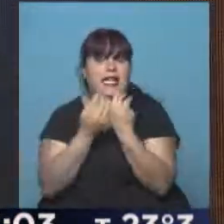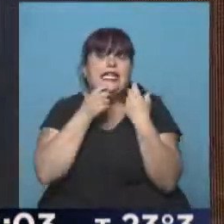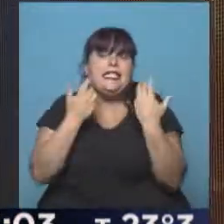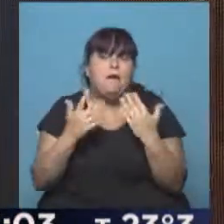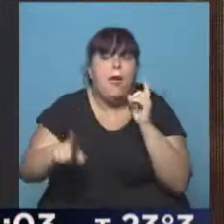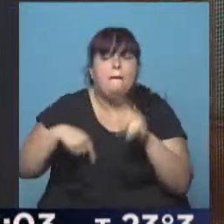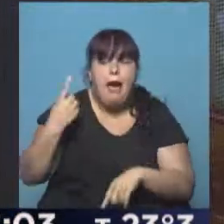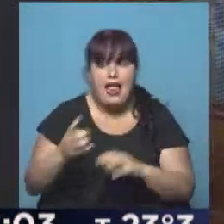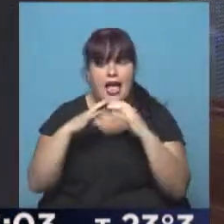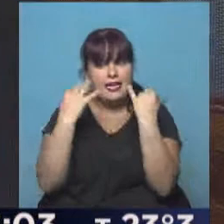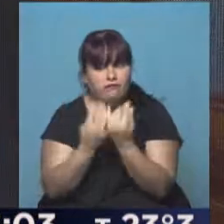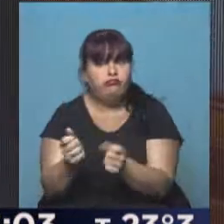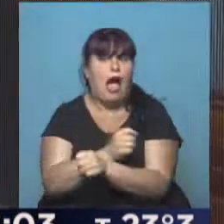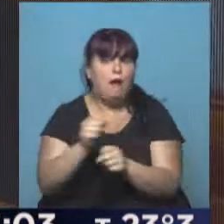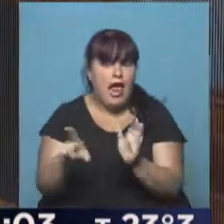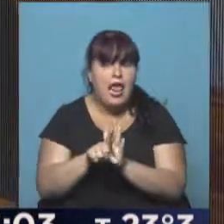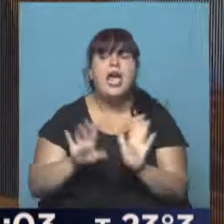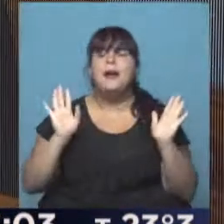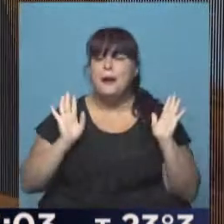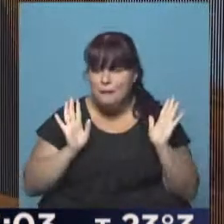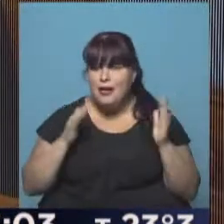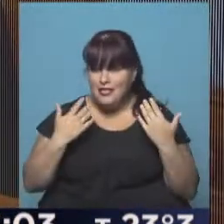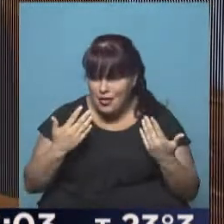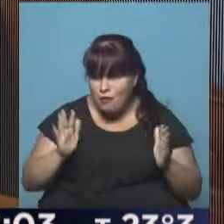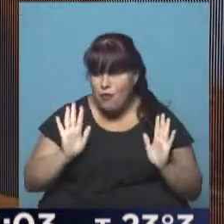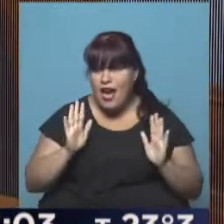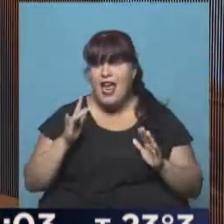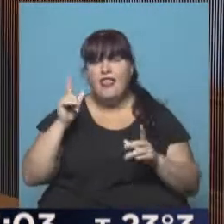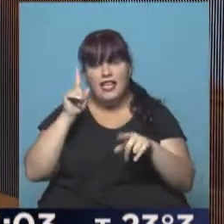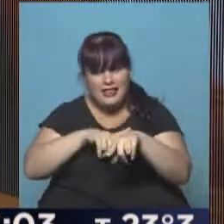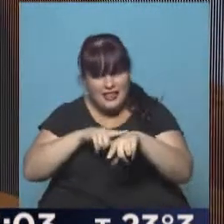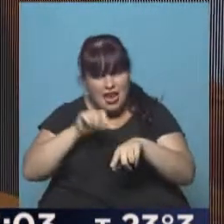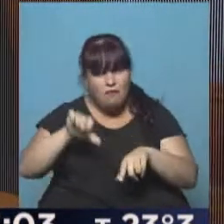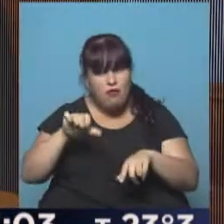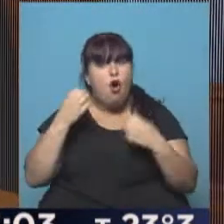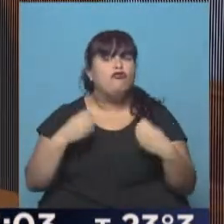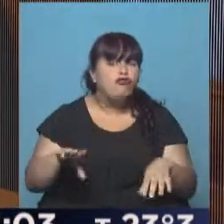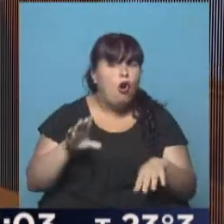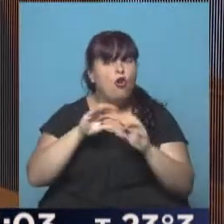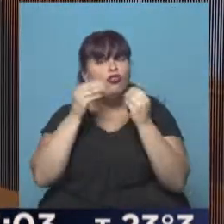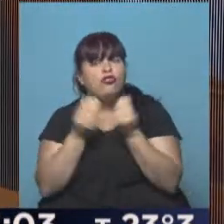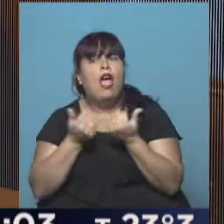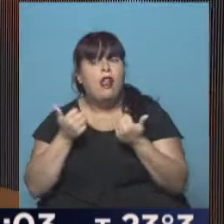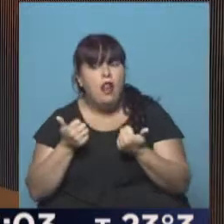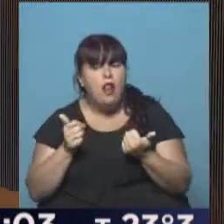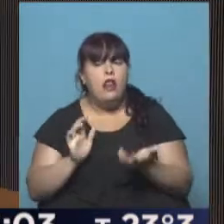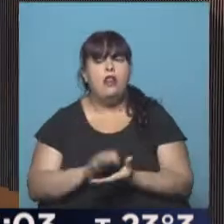posible, mañana al recinto y convertirlo en ley. Pero ¿será esto posible? ¿Le dan los tiempos a la oposición? ¿Le dan los números?